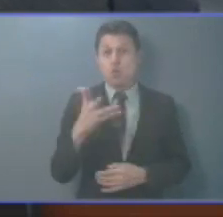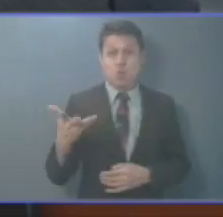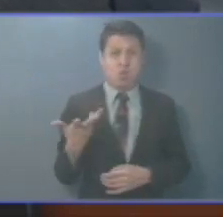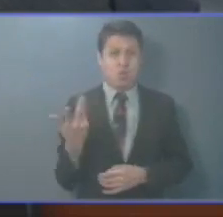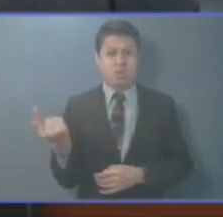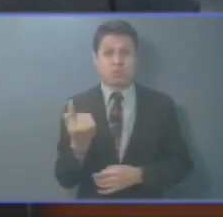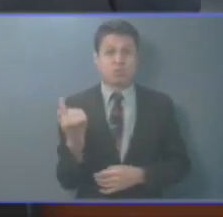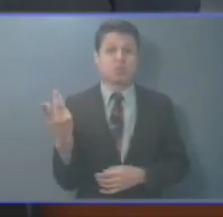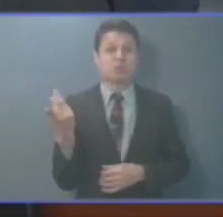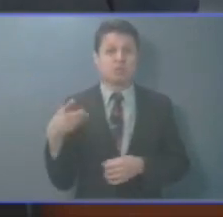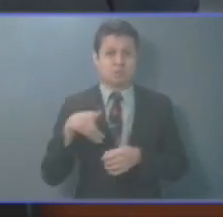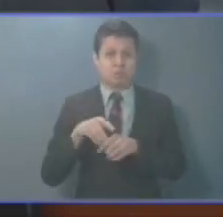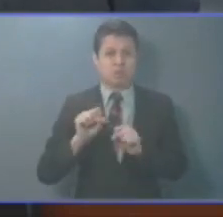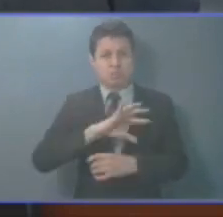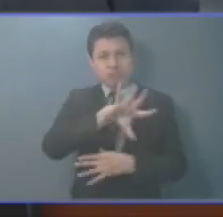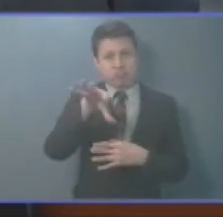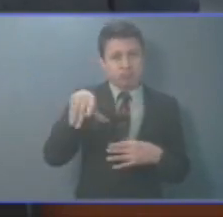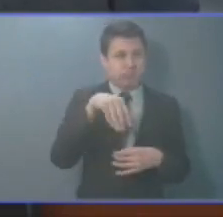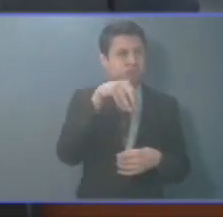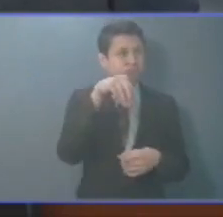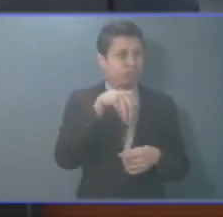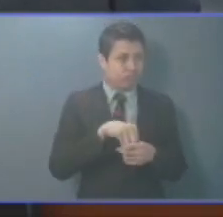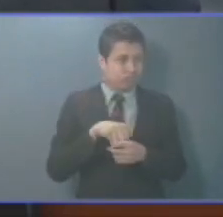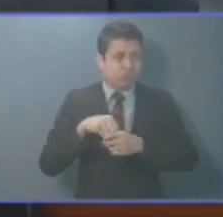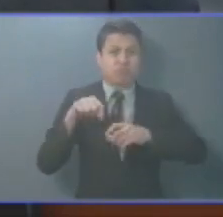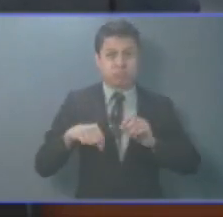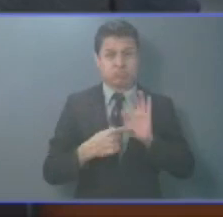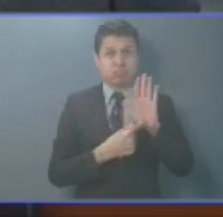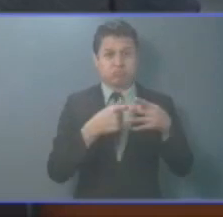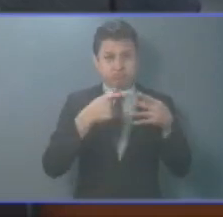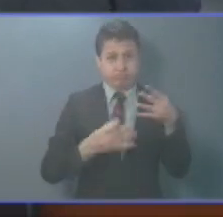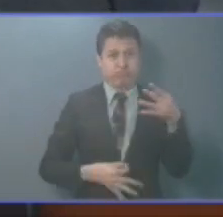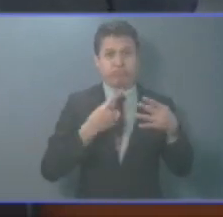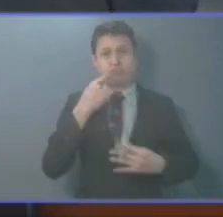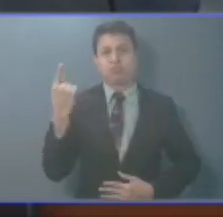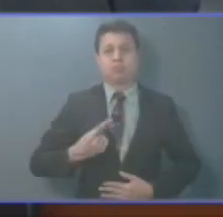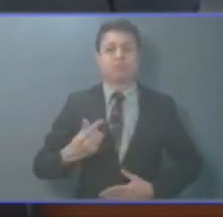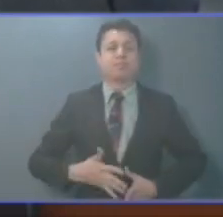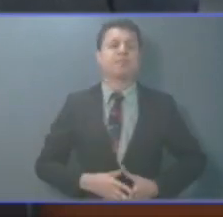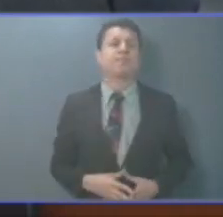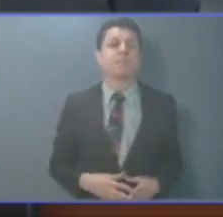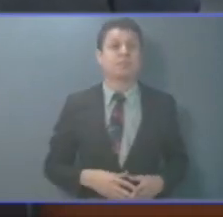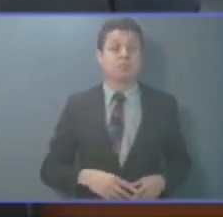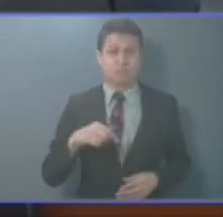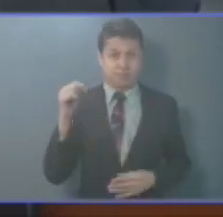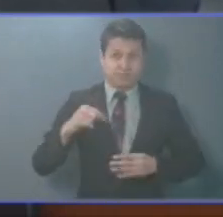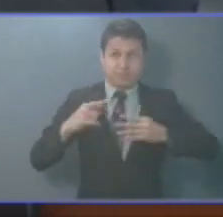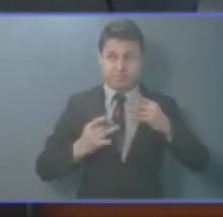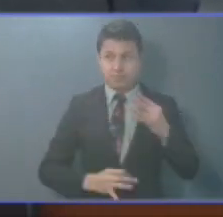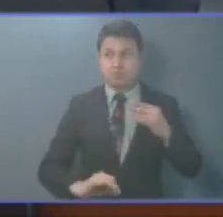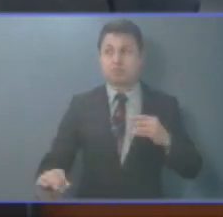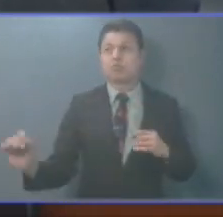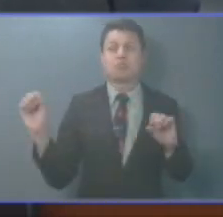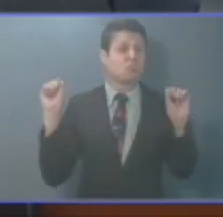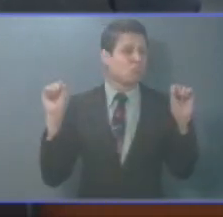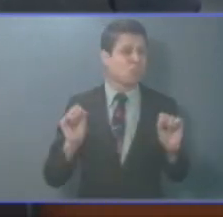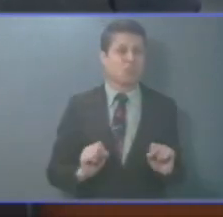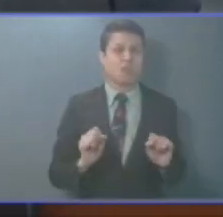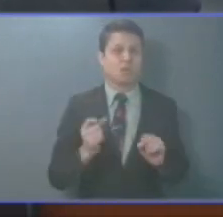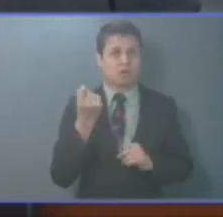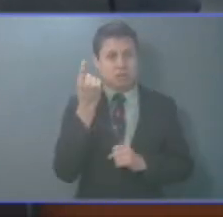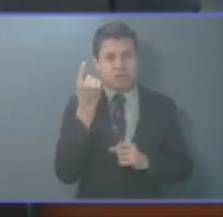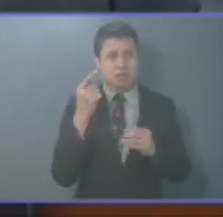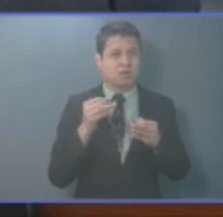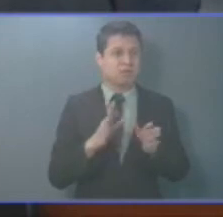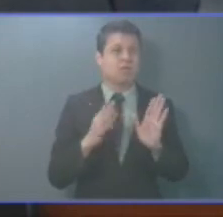y el cumplimiento de las acciones establecidas en la presente ley. La presente disposición no será interpretada